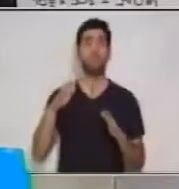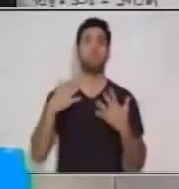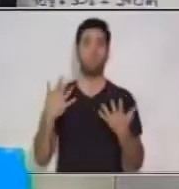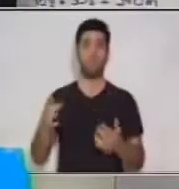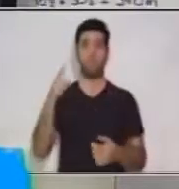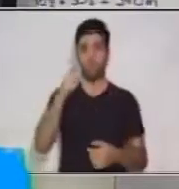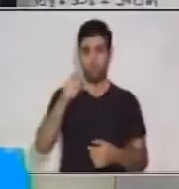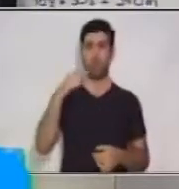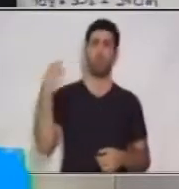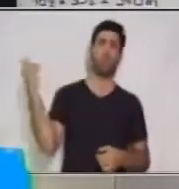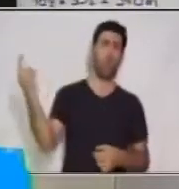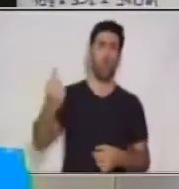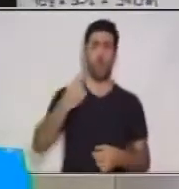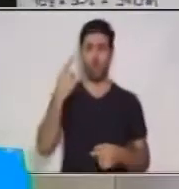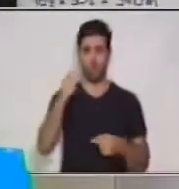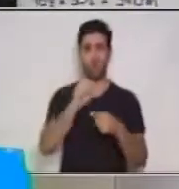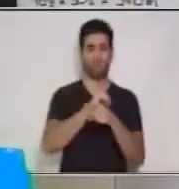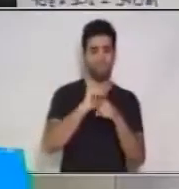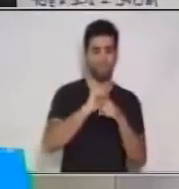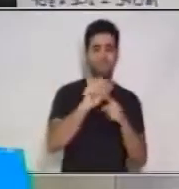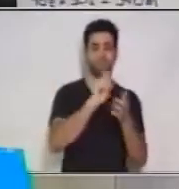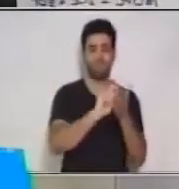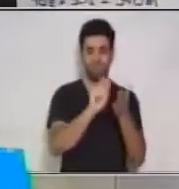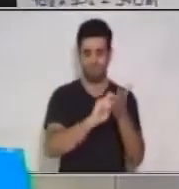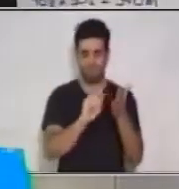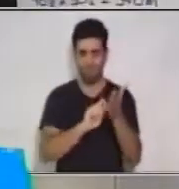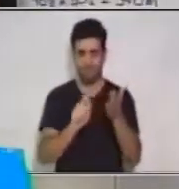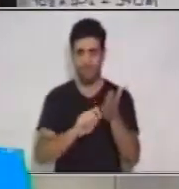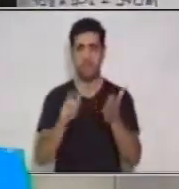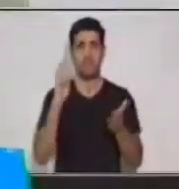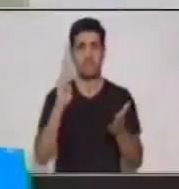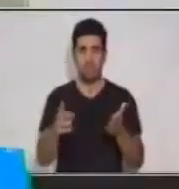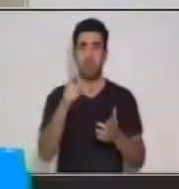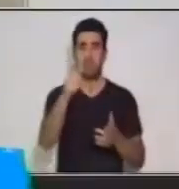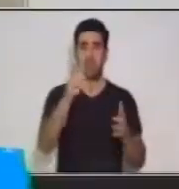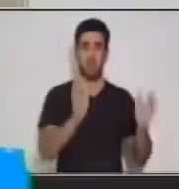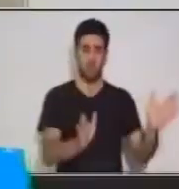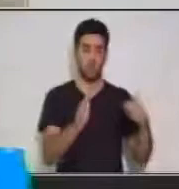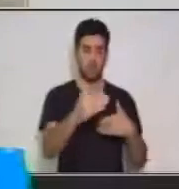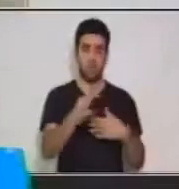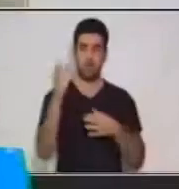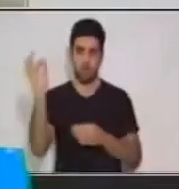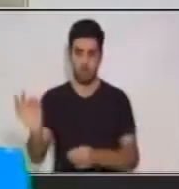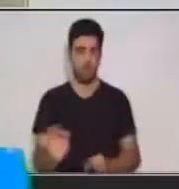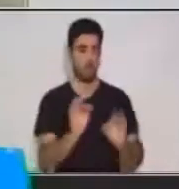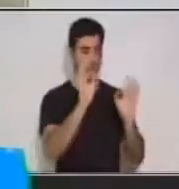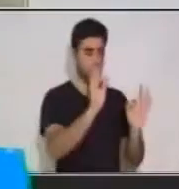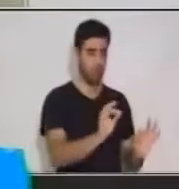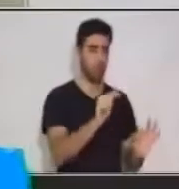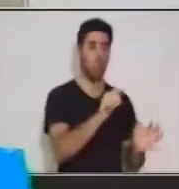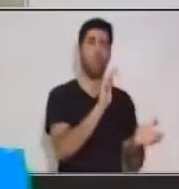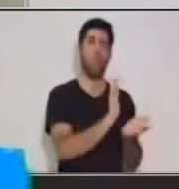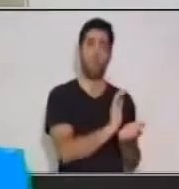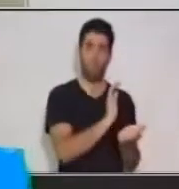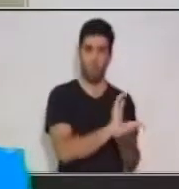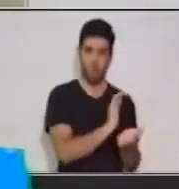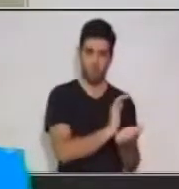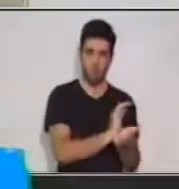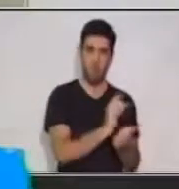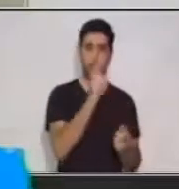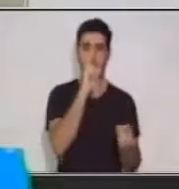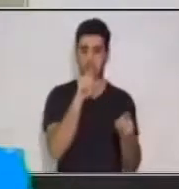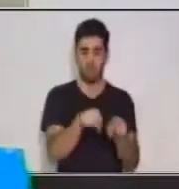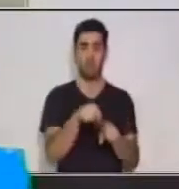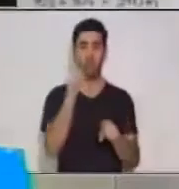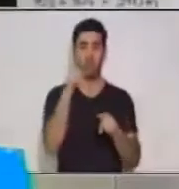las prácticas que tú realices, todos los ejercicios, guárdalos en tu portafolio de Aprendo en Casa y comparte